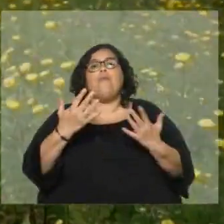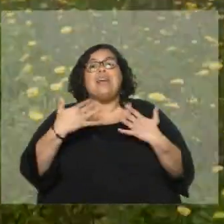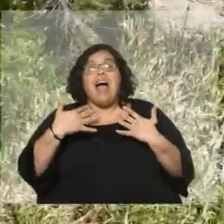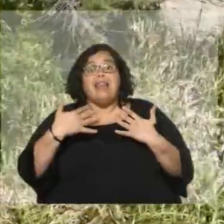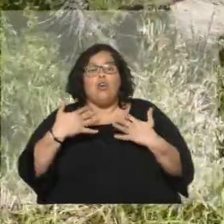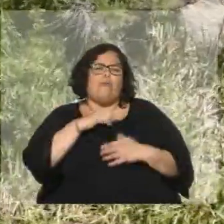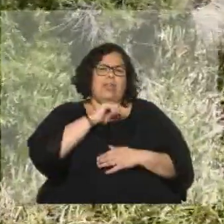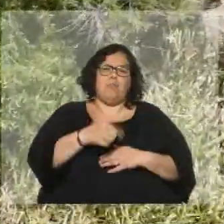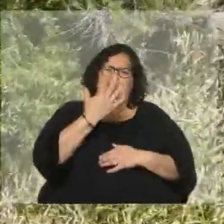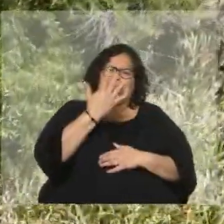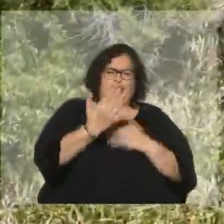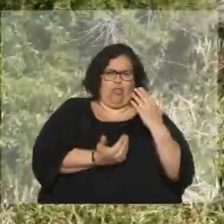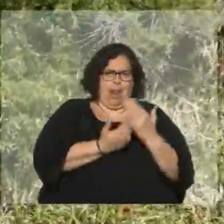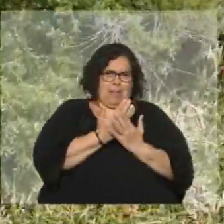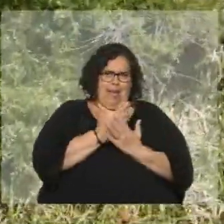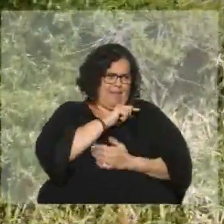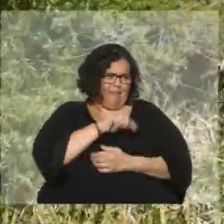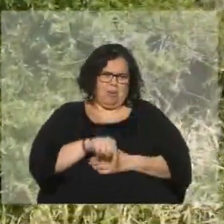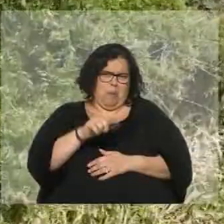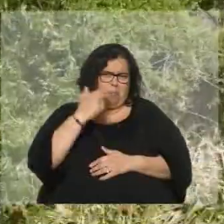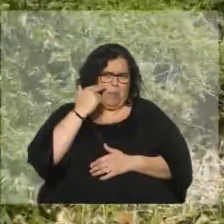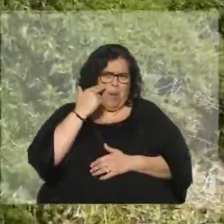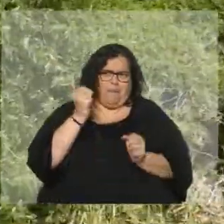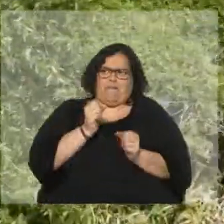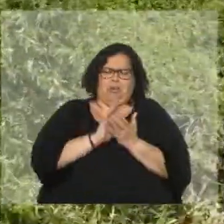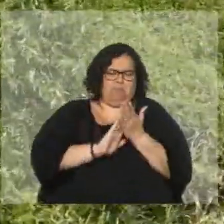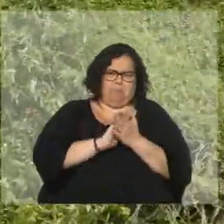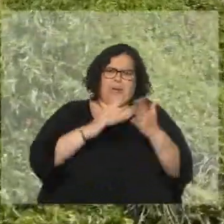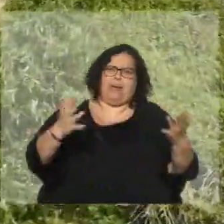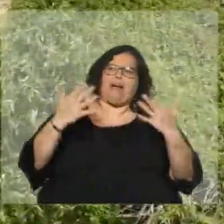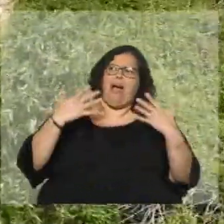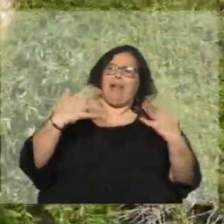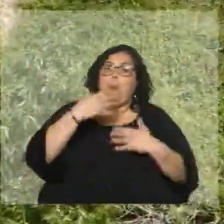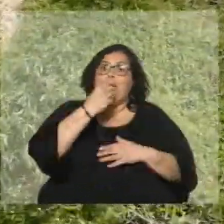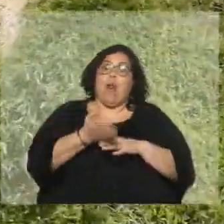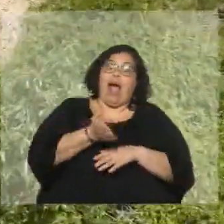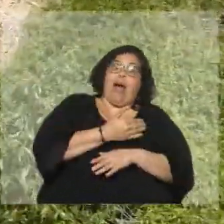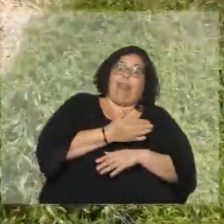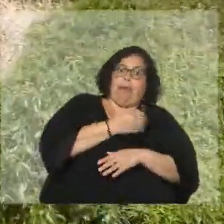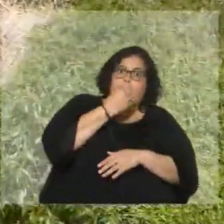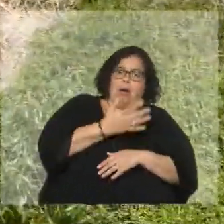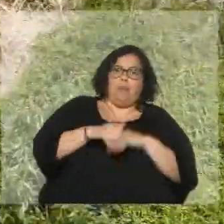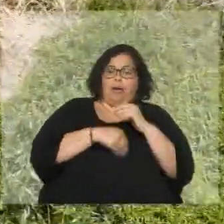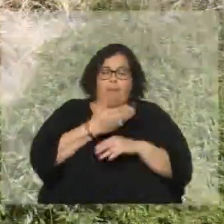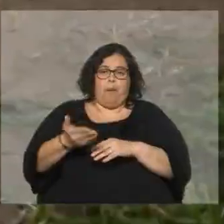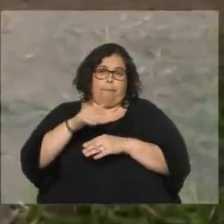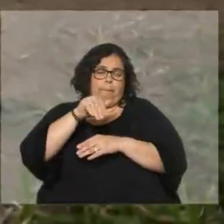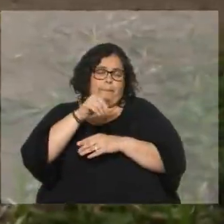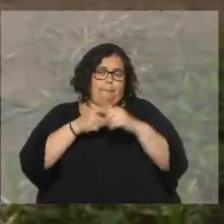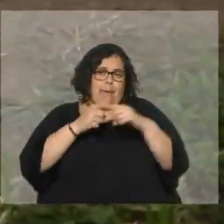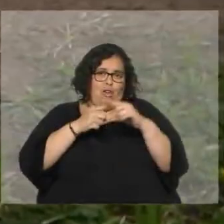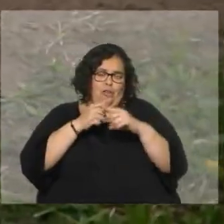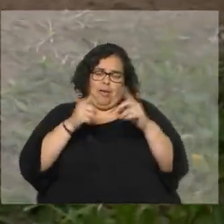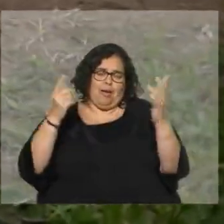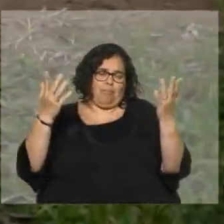estar acá en la costa tranquilo, que no tenés dilema. La calor que hace, cuanto más fresco agarré el día, un poco más. Sí.